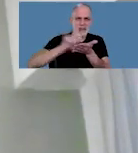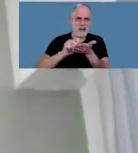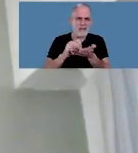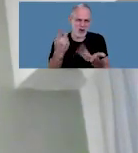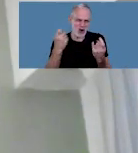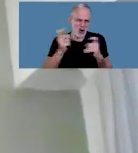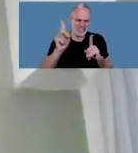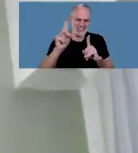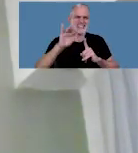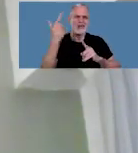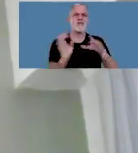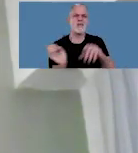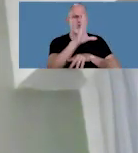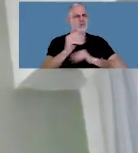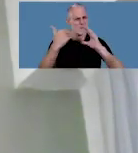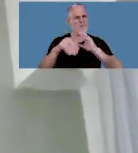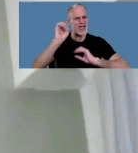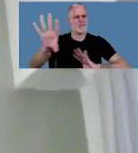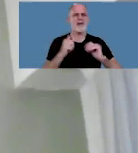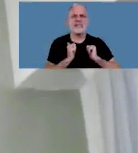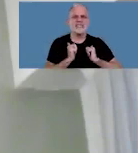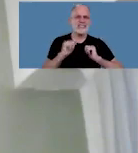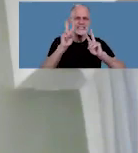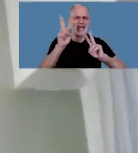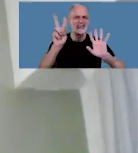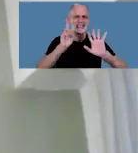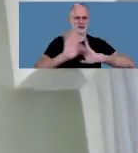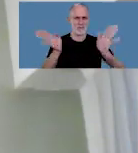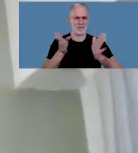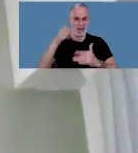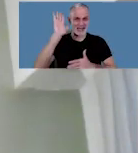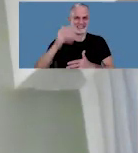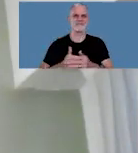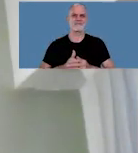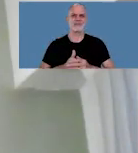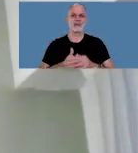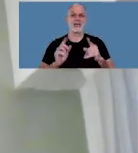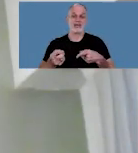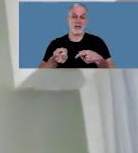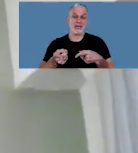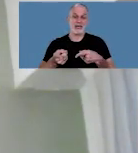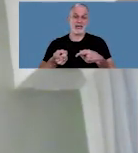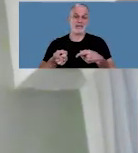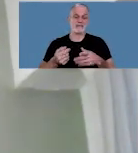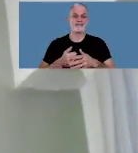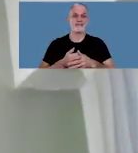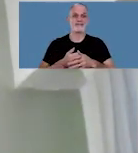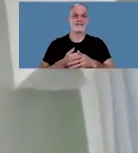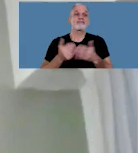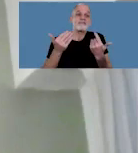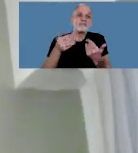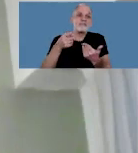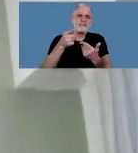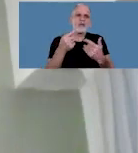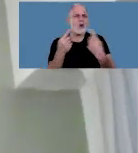concentración, digamos, esta jornada práctico virtual. Y después también podrán hacer las